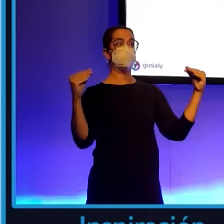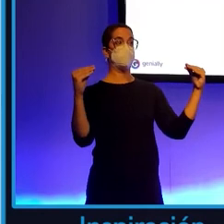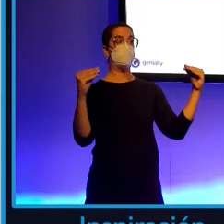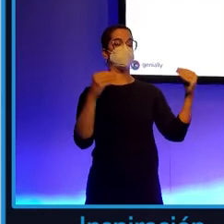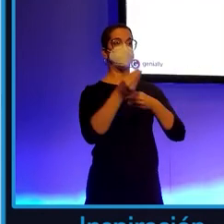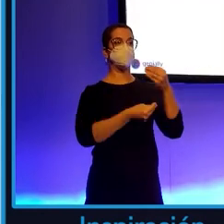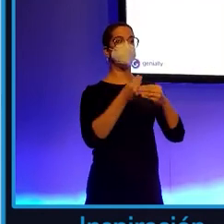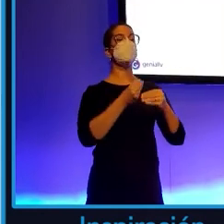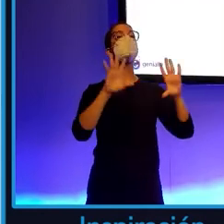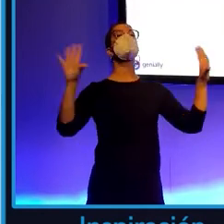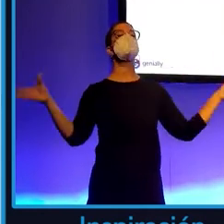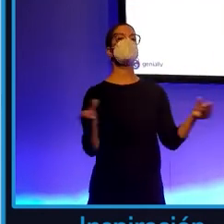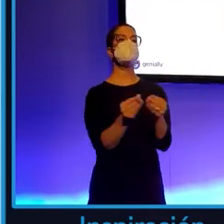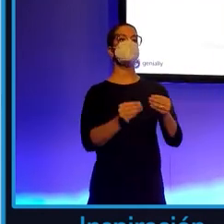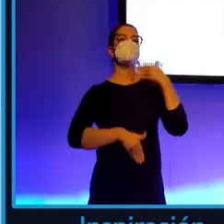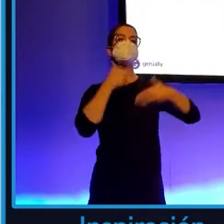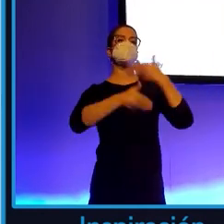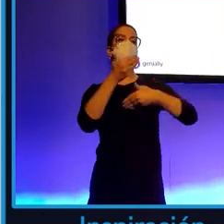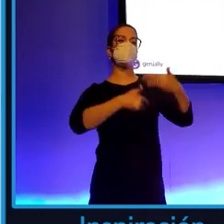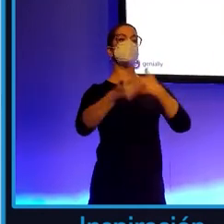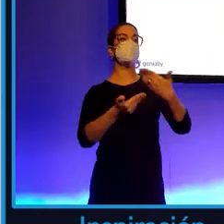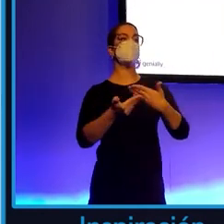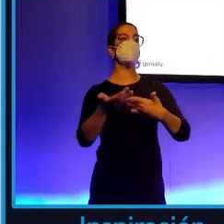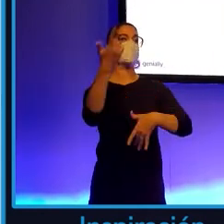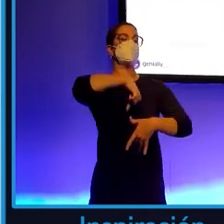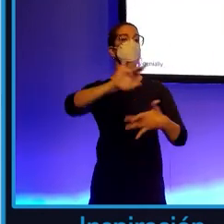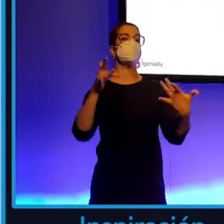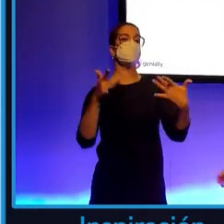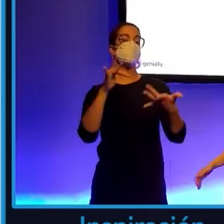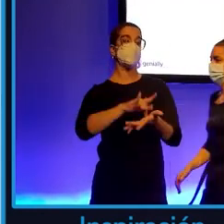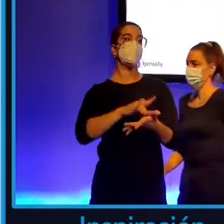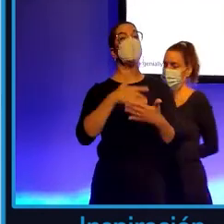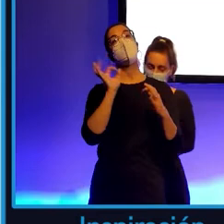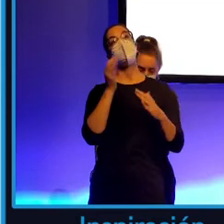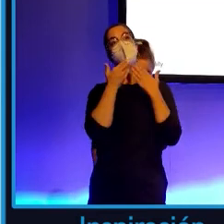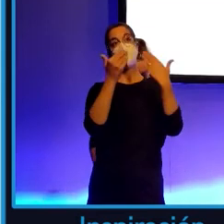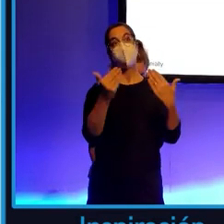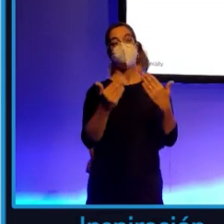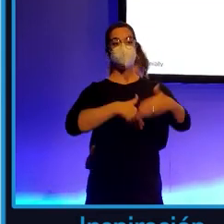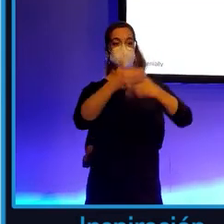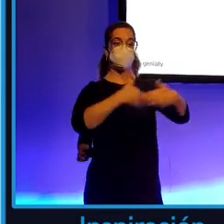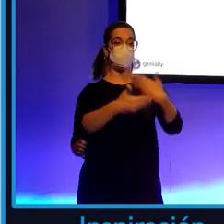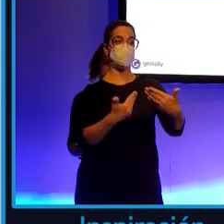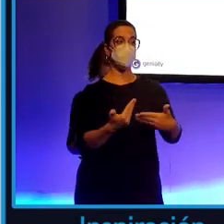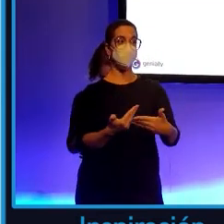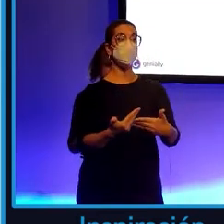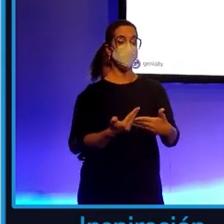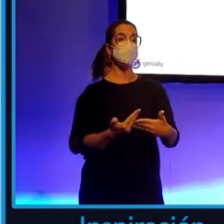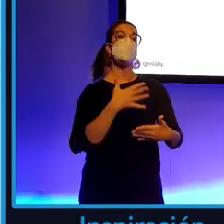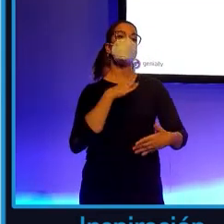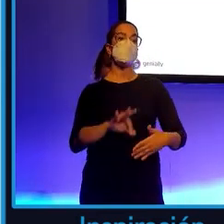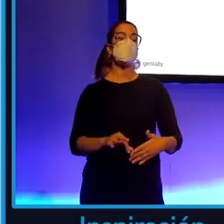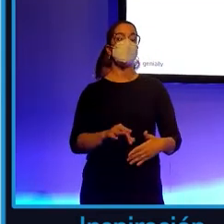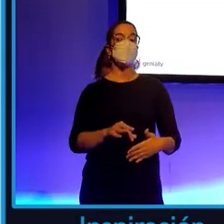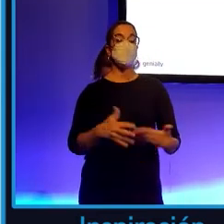resumen de la evolución que hemos sufrido gracias a esa evolución porque para algunos lo consideran que ha sufrido yo